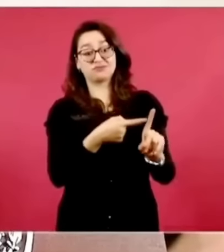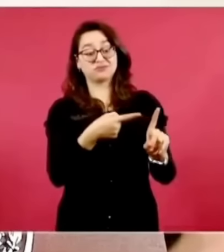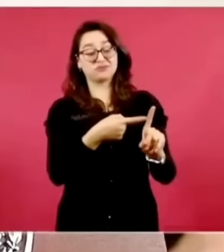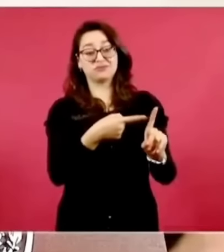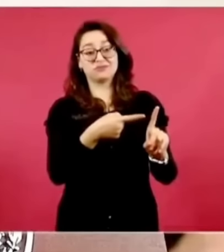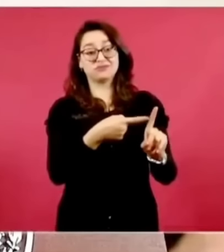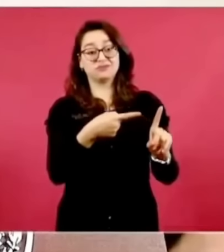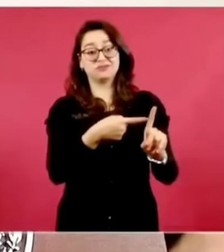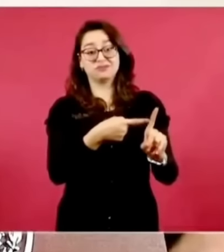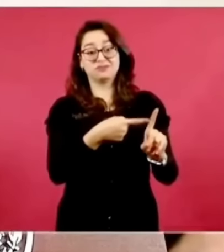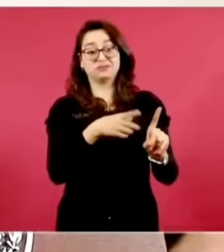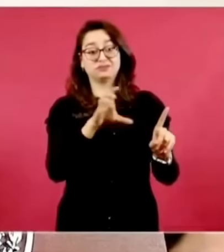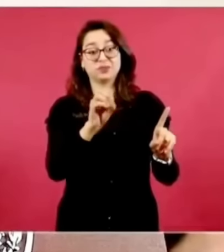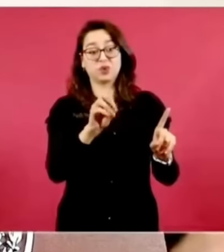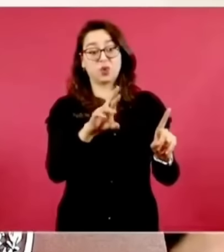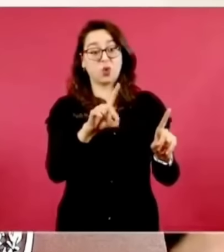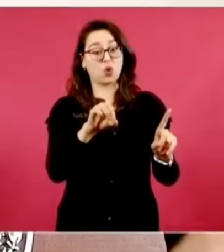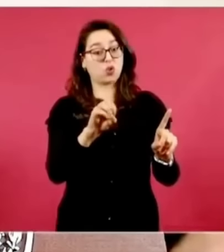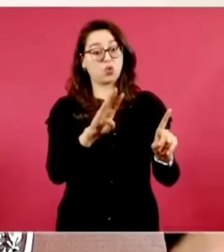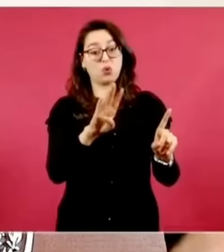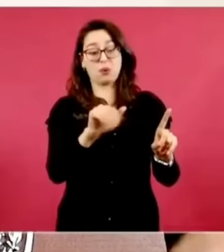representante de